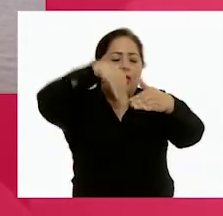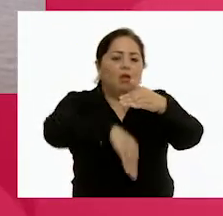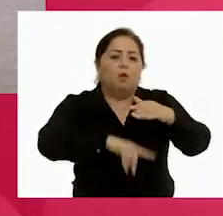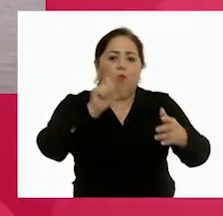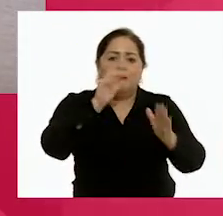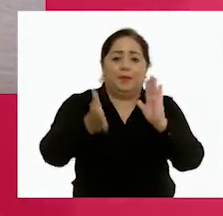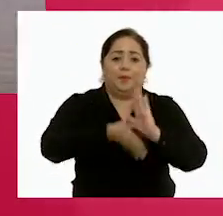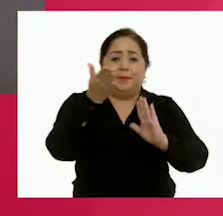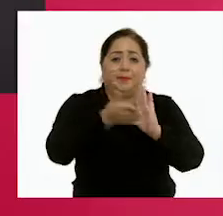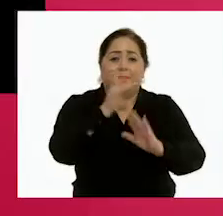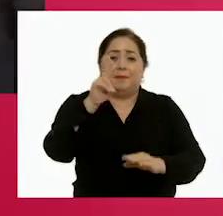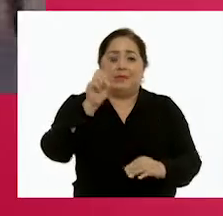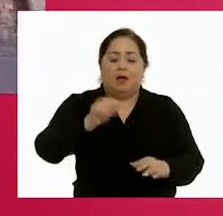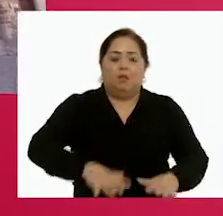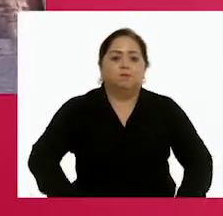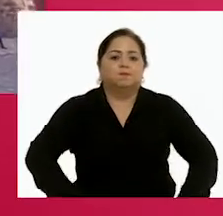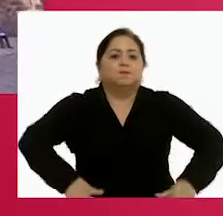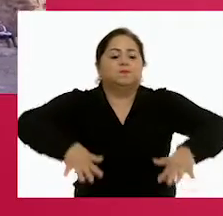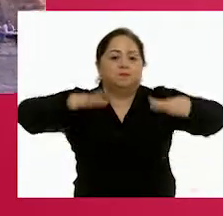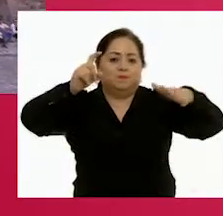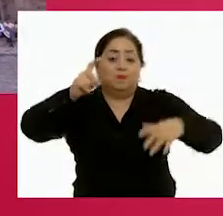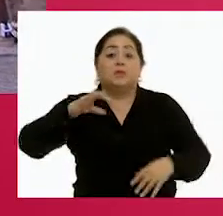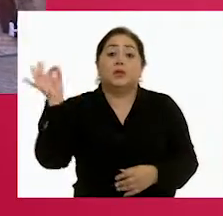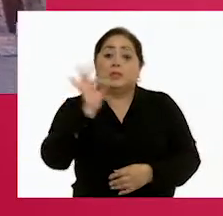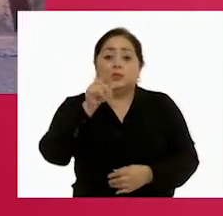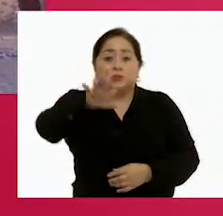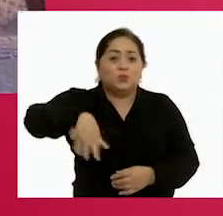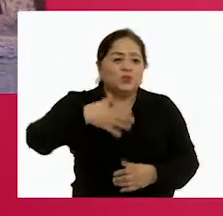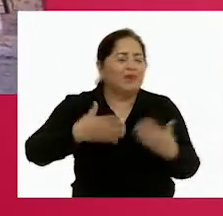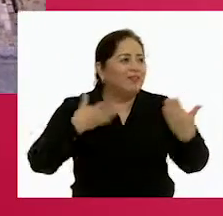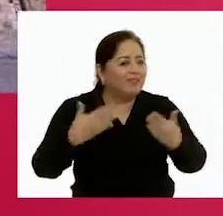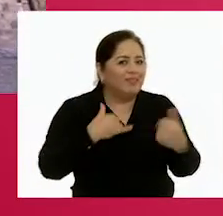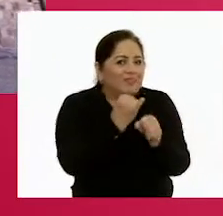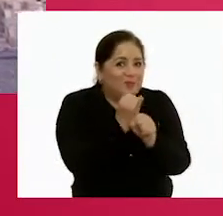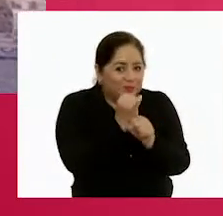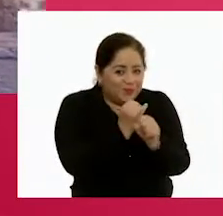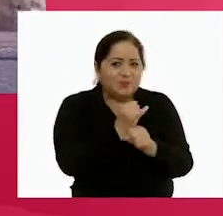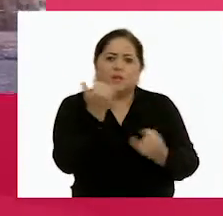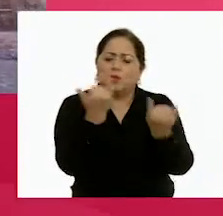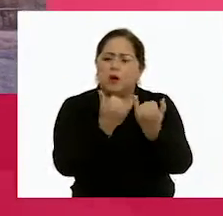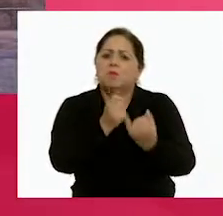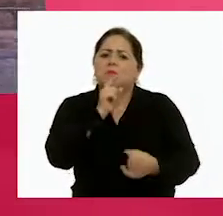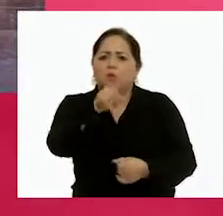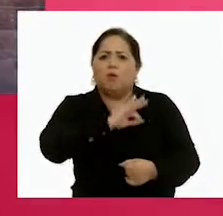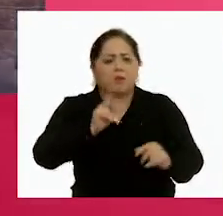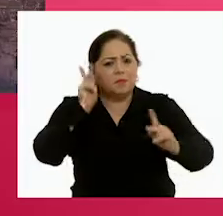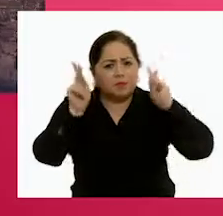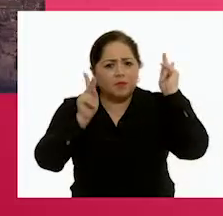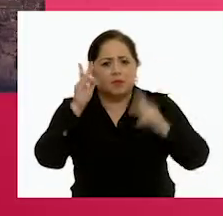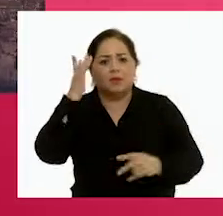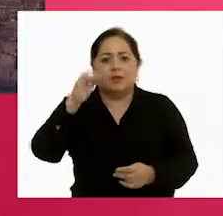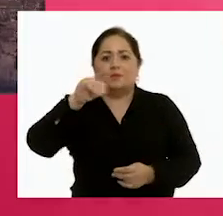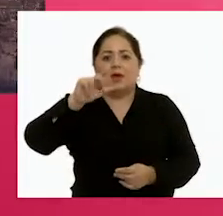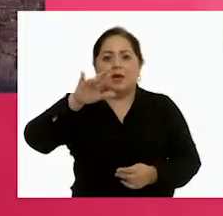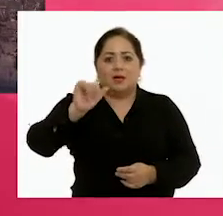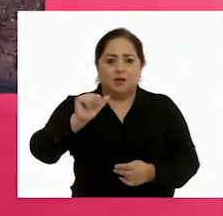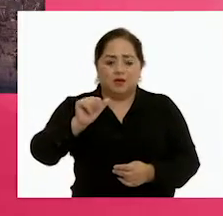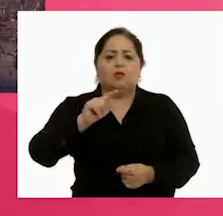ser construida la presa. Si se busca aventura y exploración, también puede visitarse Santa María